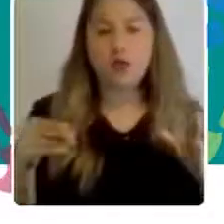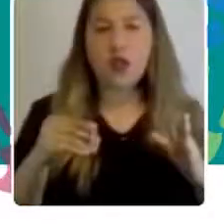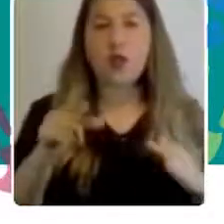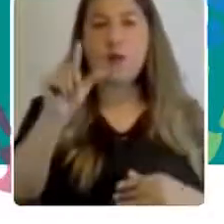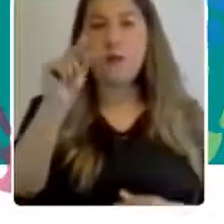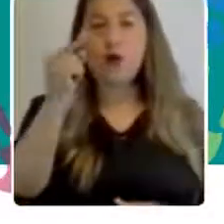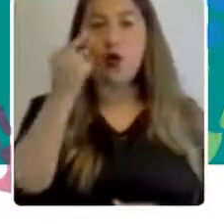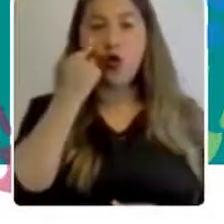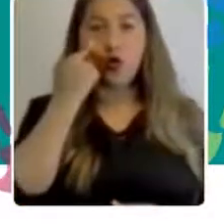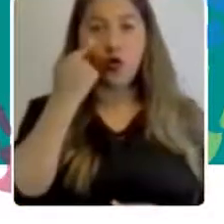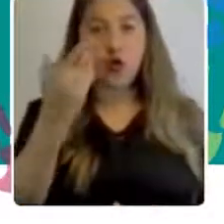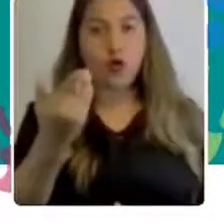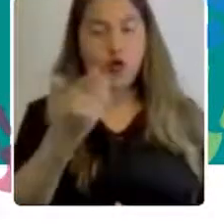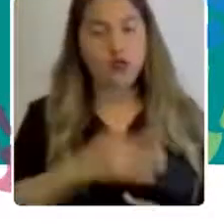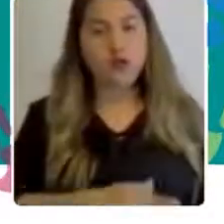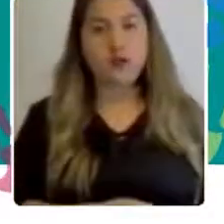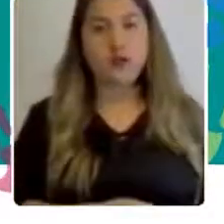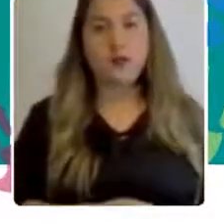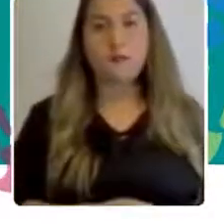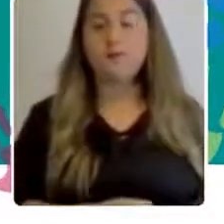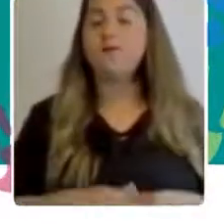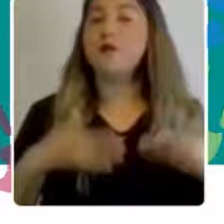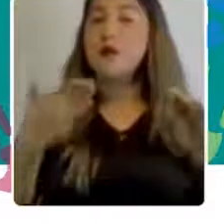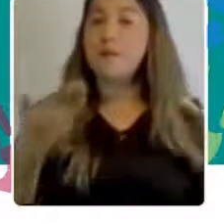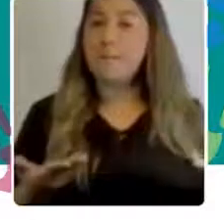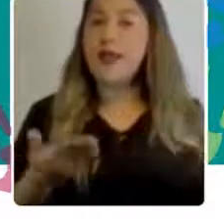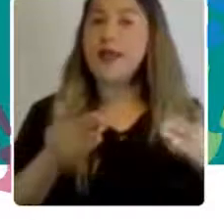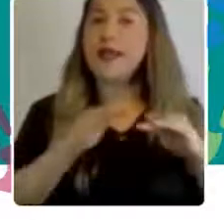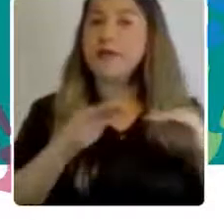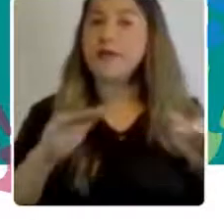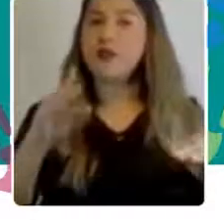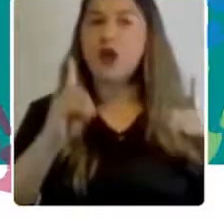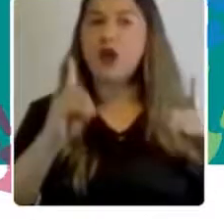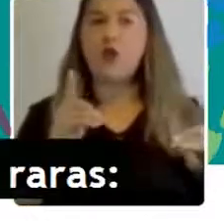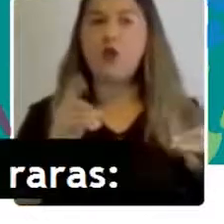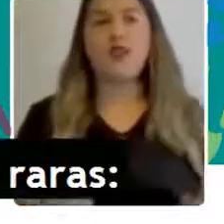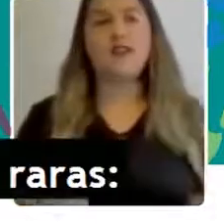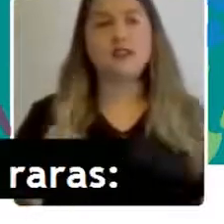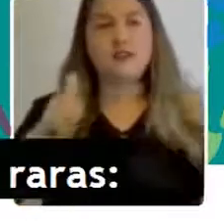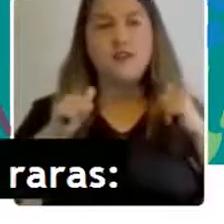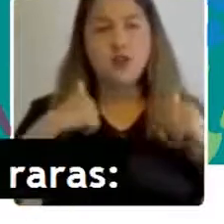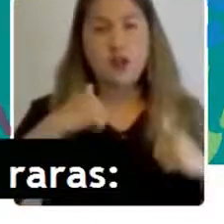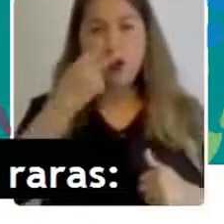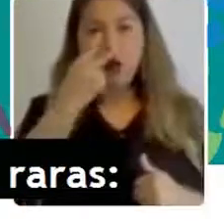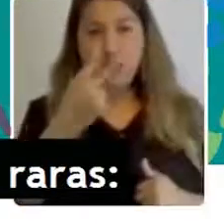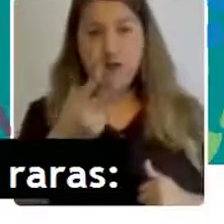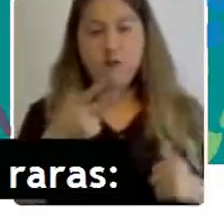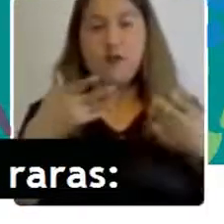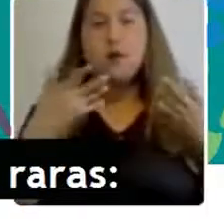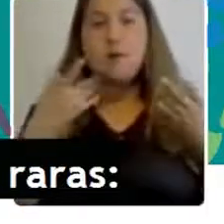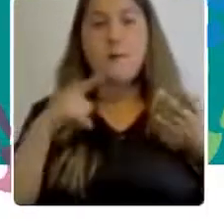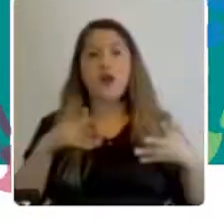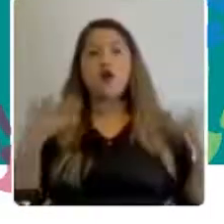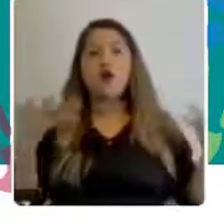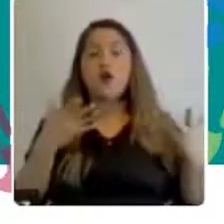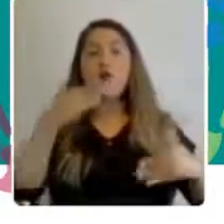Para ir finalizando, algunos desafíos que yo veo para efectos de cómo avanzar en un modelo chileno para enfermedades